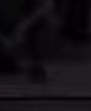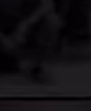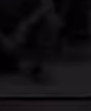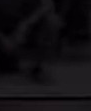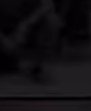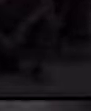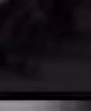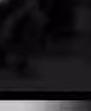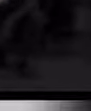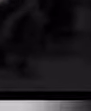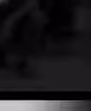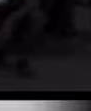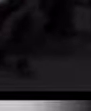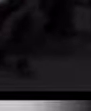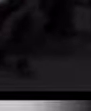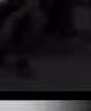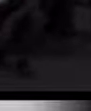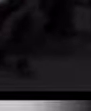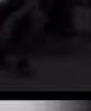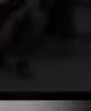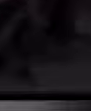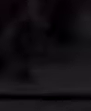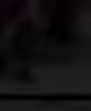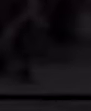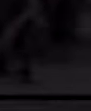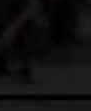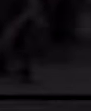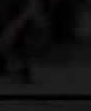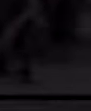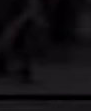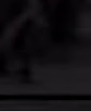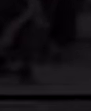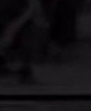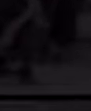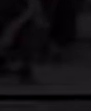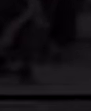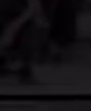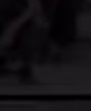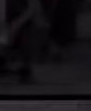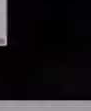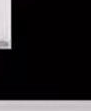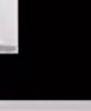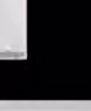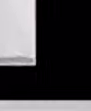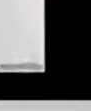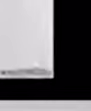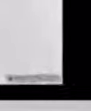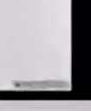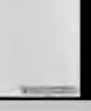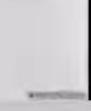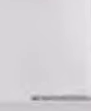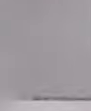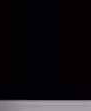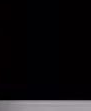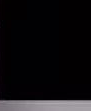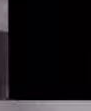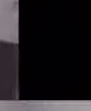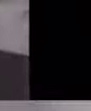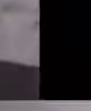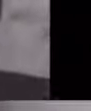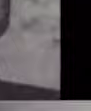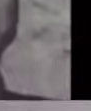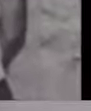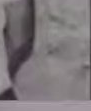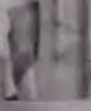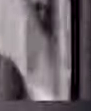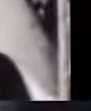18 absueltos. Las penas impuestas fluctuaron entre 3 y 15 años de presidio, mientras Aide Santamaría